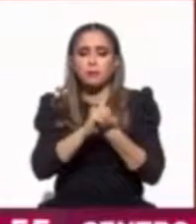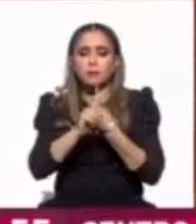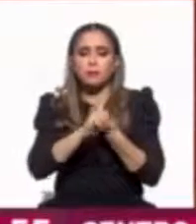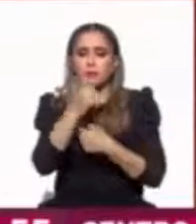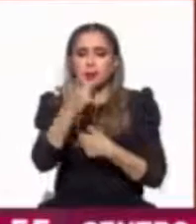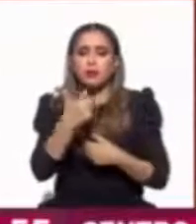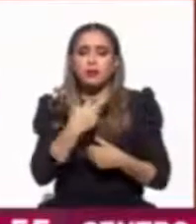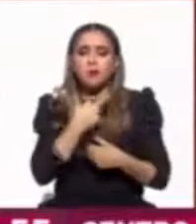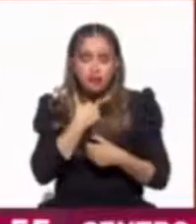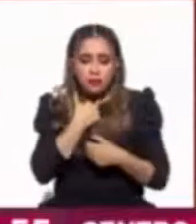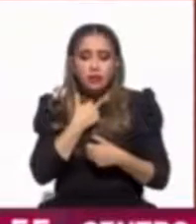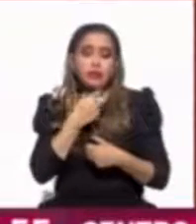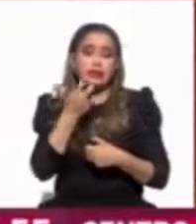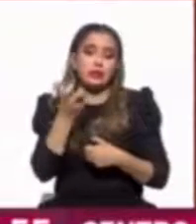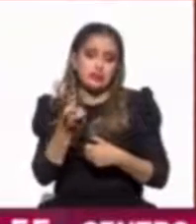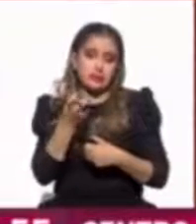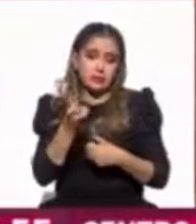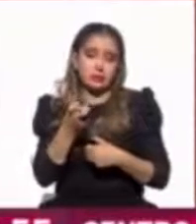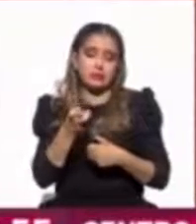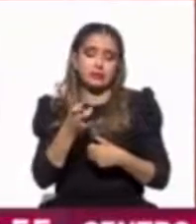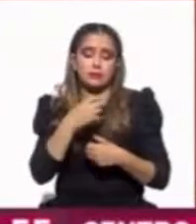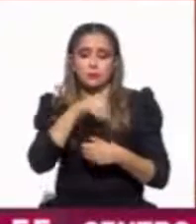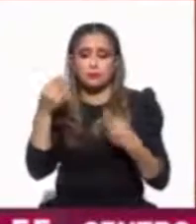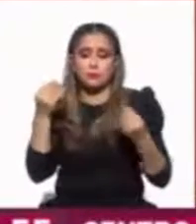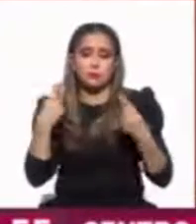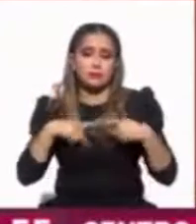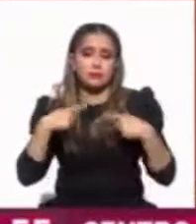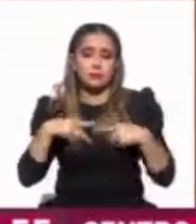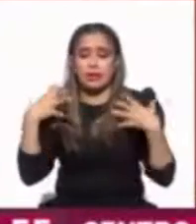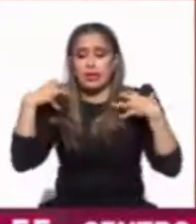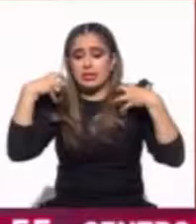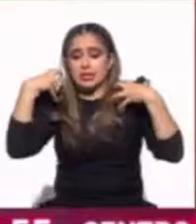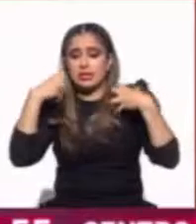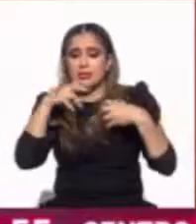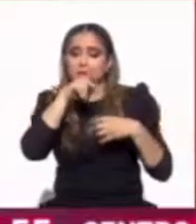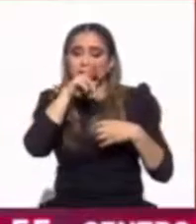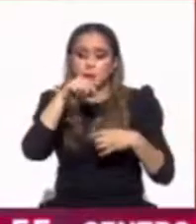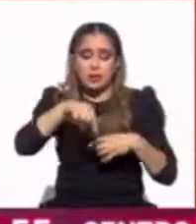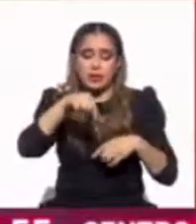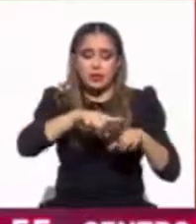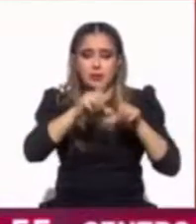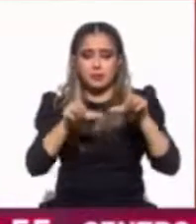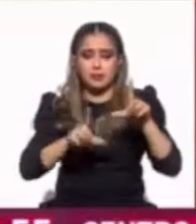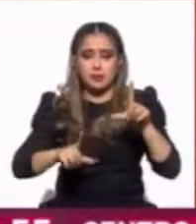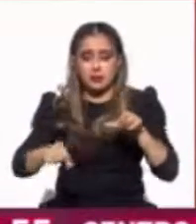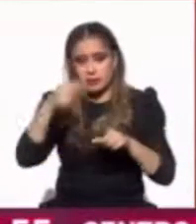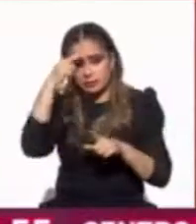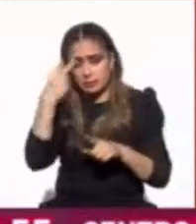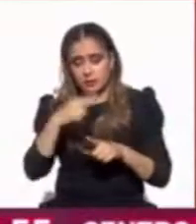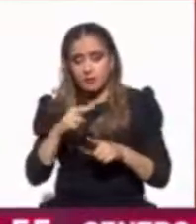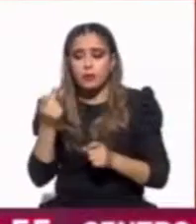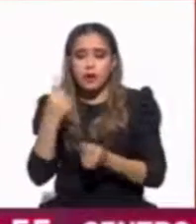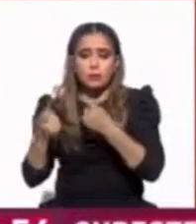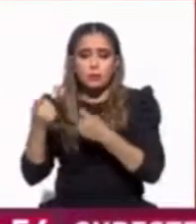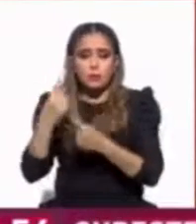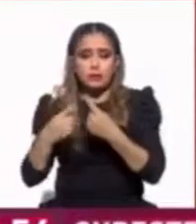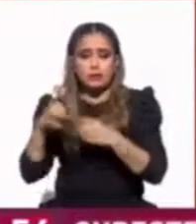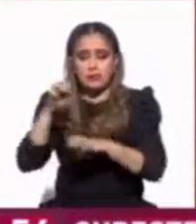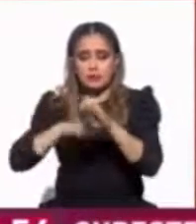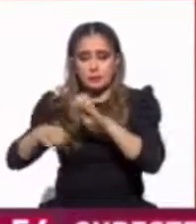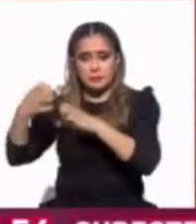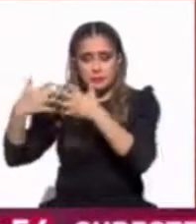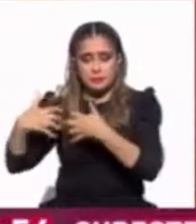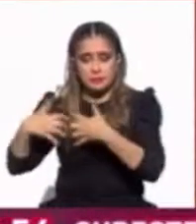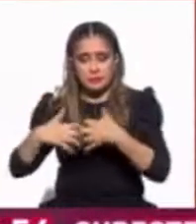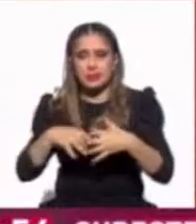este es el nivel de estrés que estamos sufriendo como país, y hay unos sectores que están, ahora que